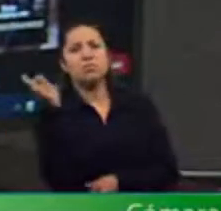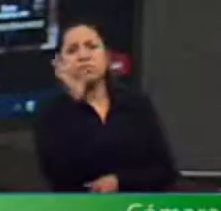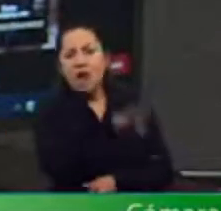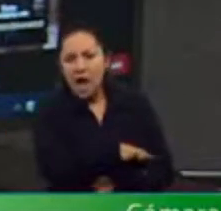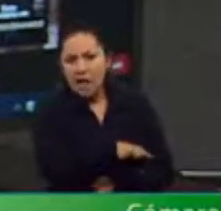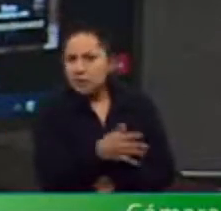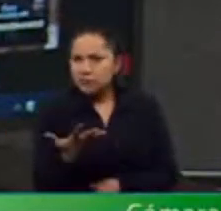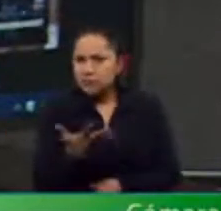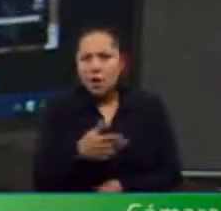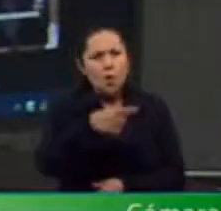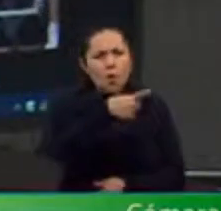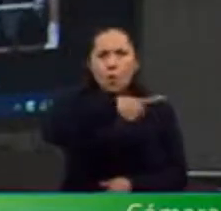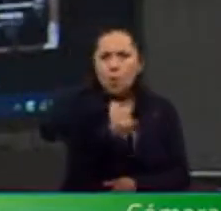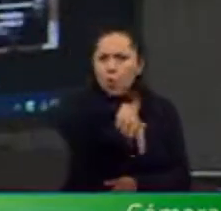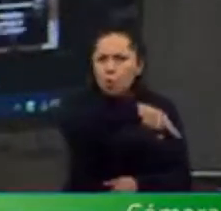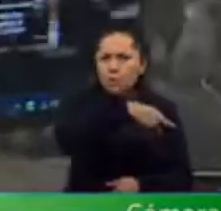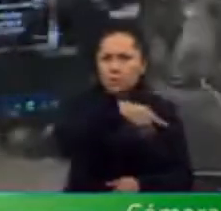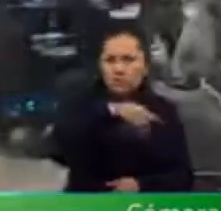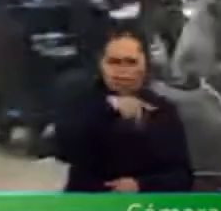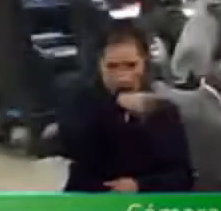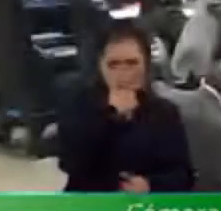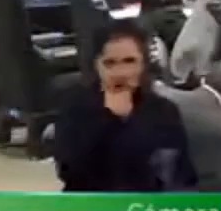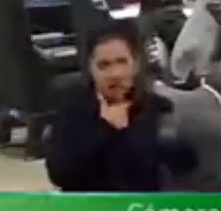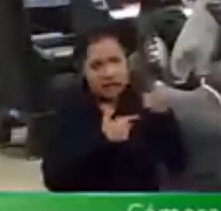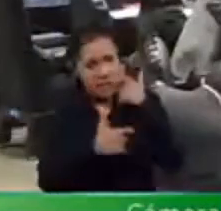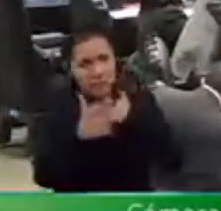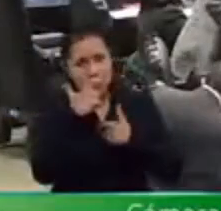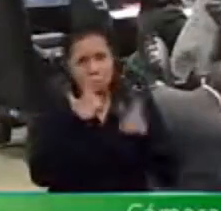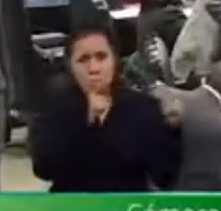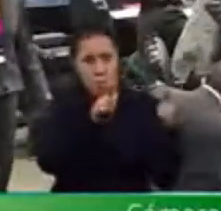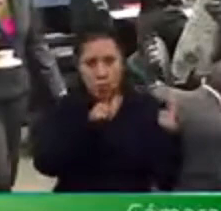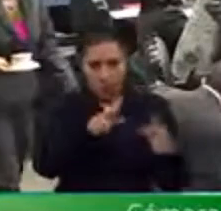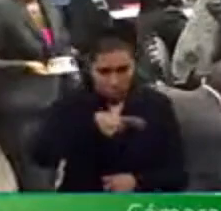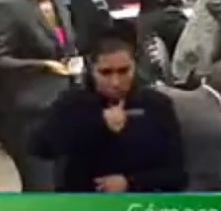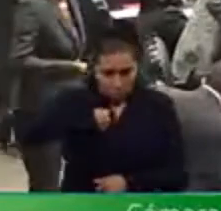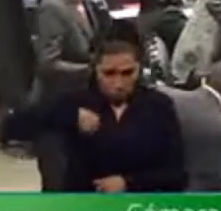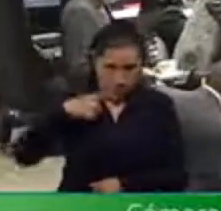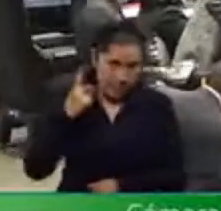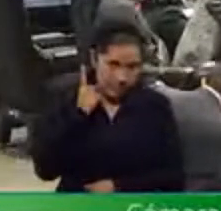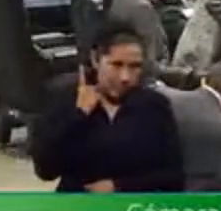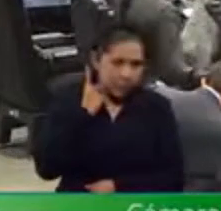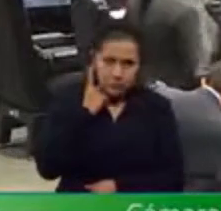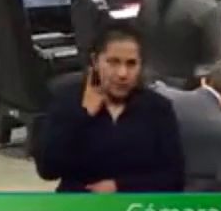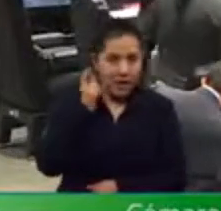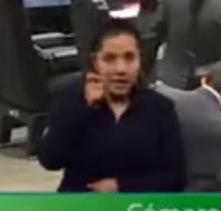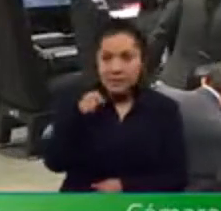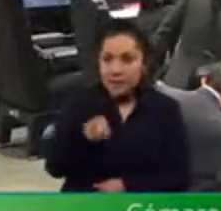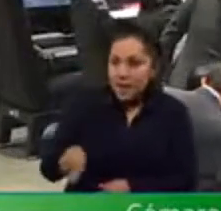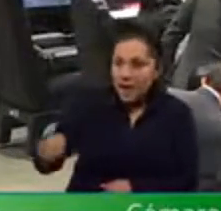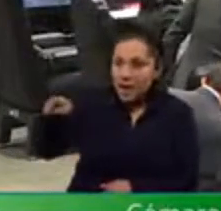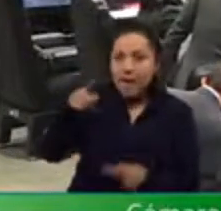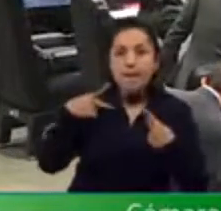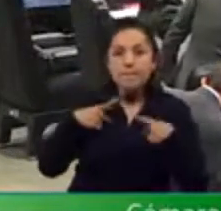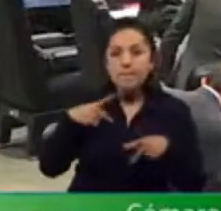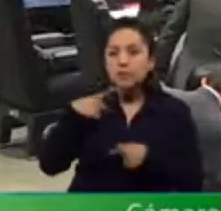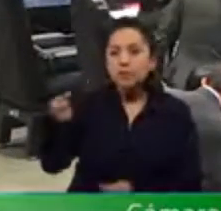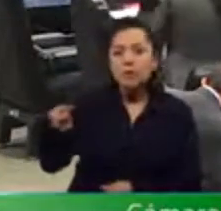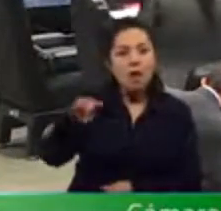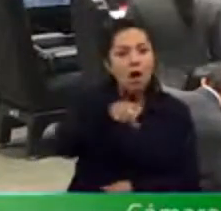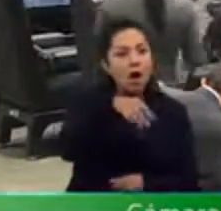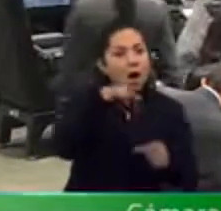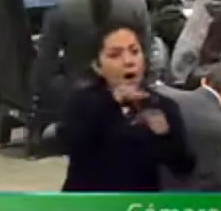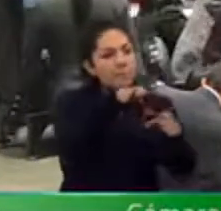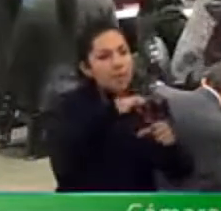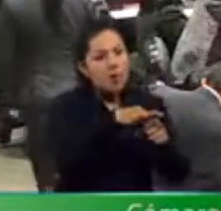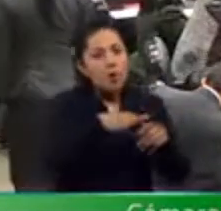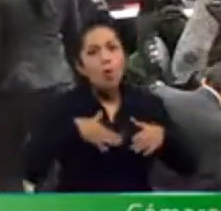de quienes se ríen y de quienes se burlan son de los ciudadanos que confiaron en ustedes y les dieron el lugar